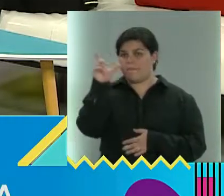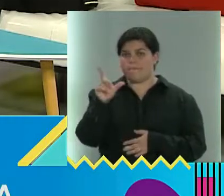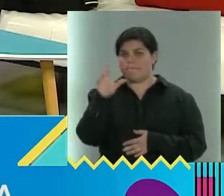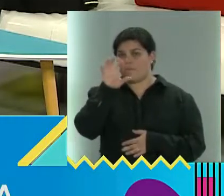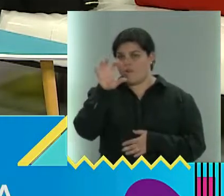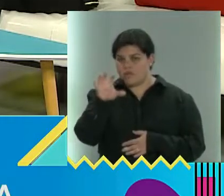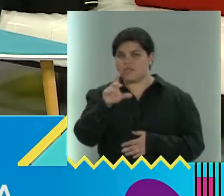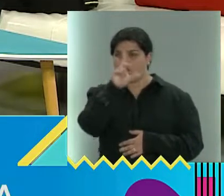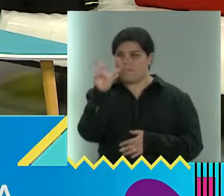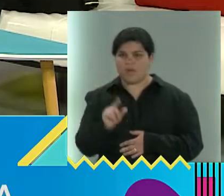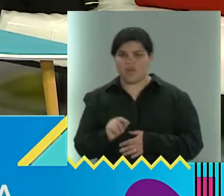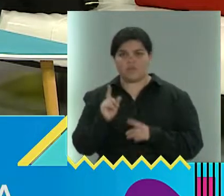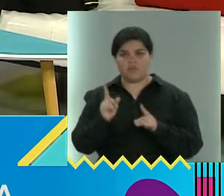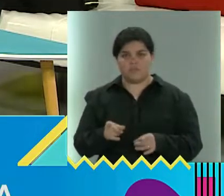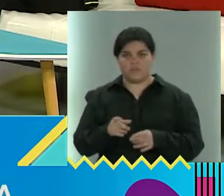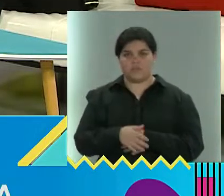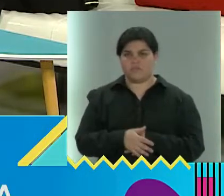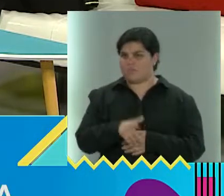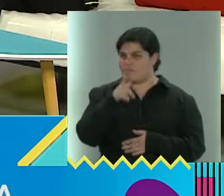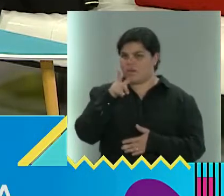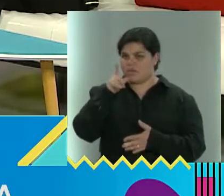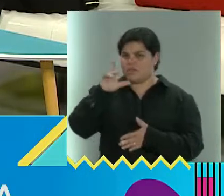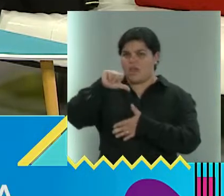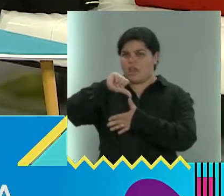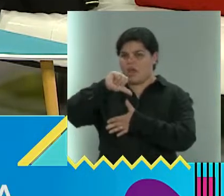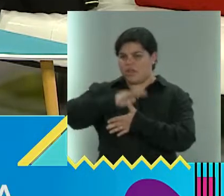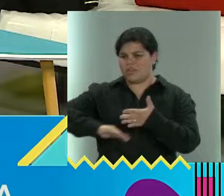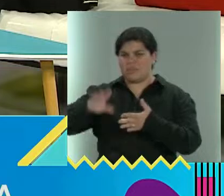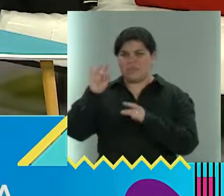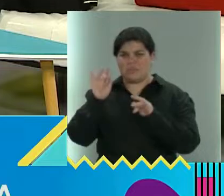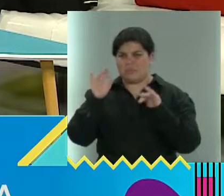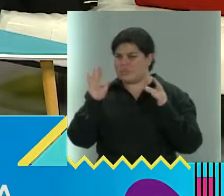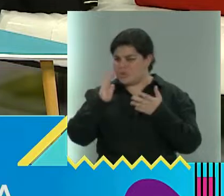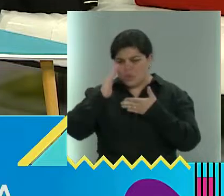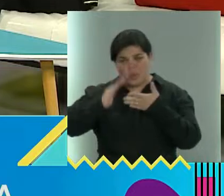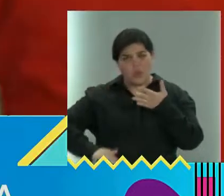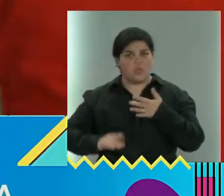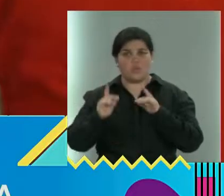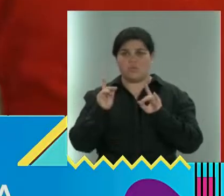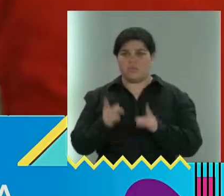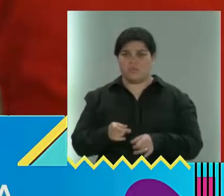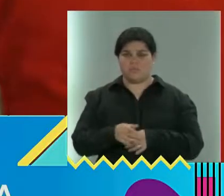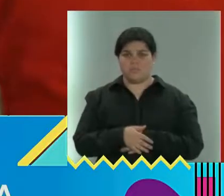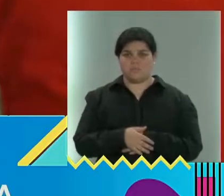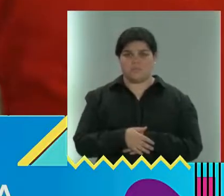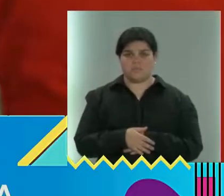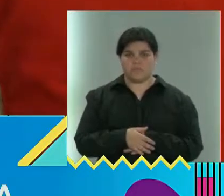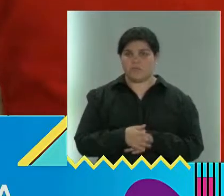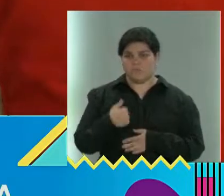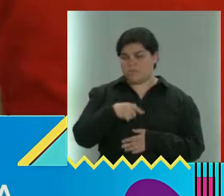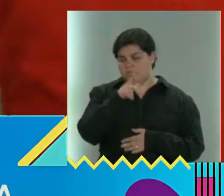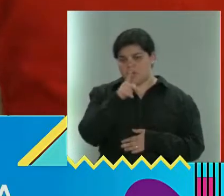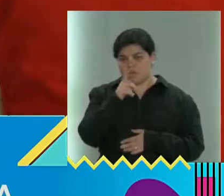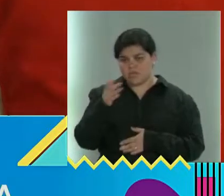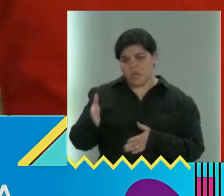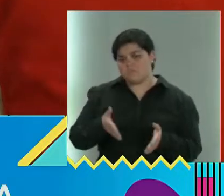realidad compleja. Creo que es la realidad latinoamericana, una realidad muy compleja, y creo que vamos por buen camino